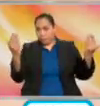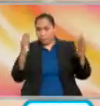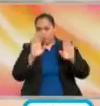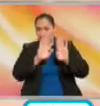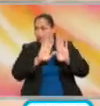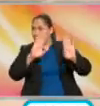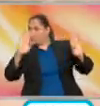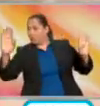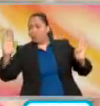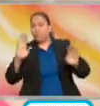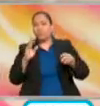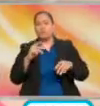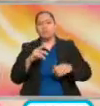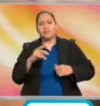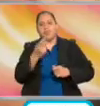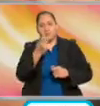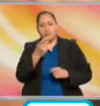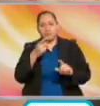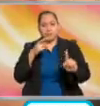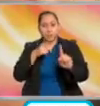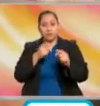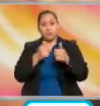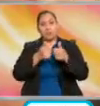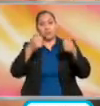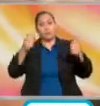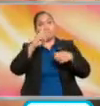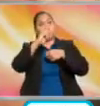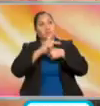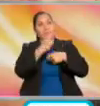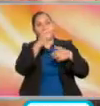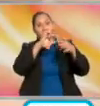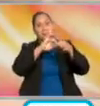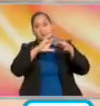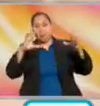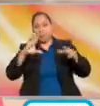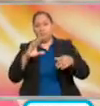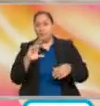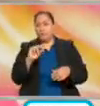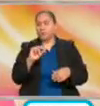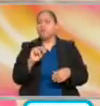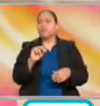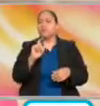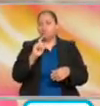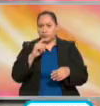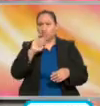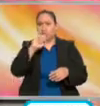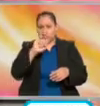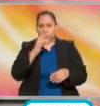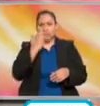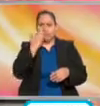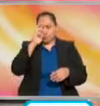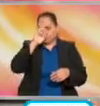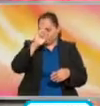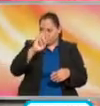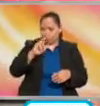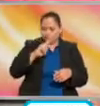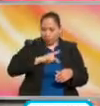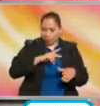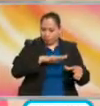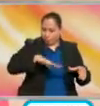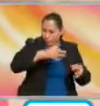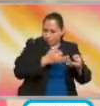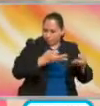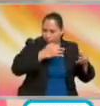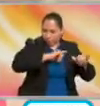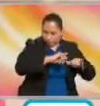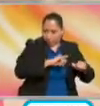como este objetivo, ¿no?, de separar naciones, sino al final del día es como sí quiero que respeten, ¿no?, nuestros espacios, sí tiene